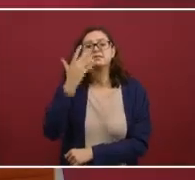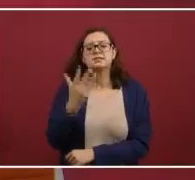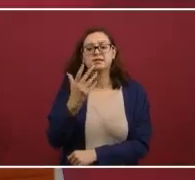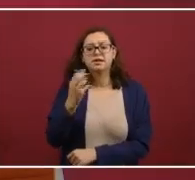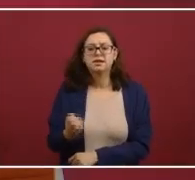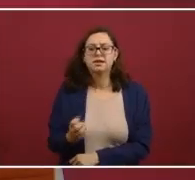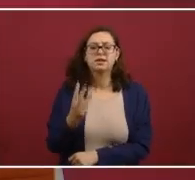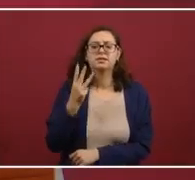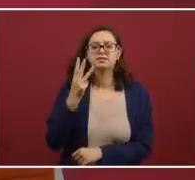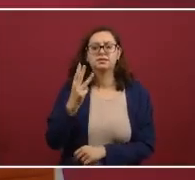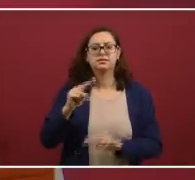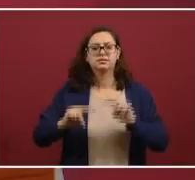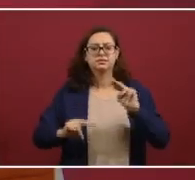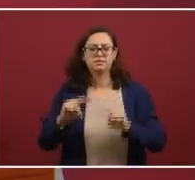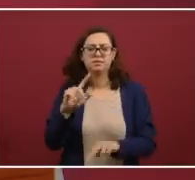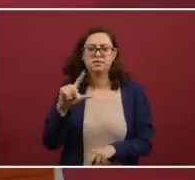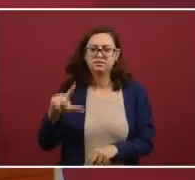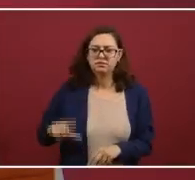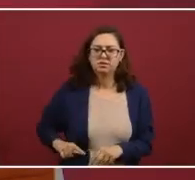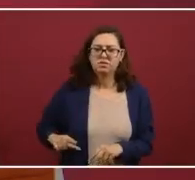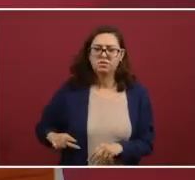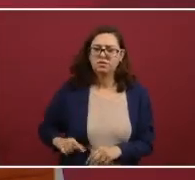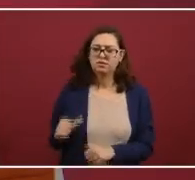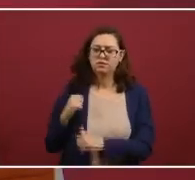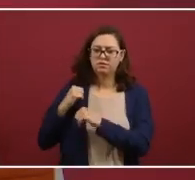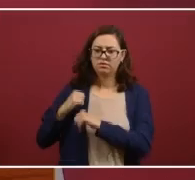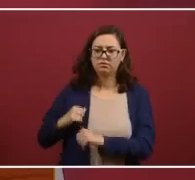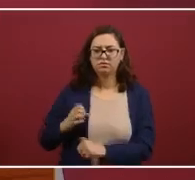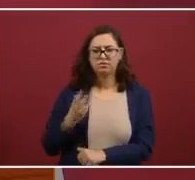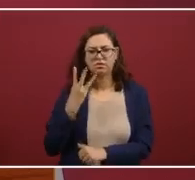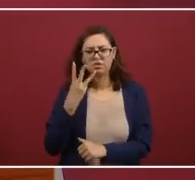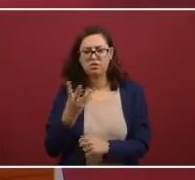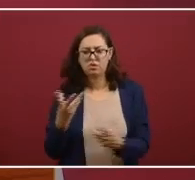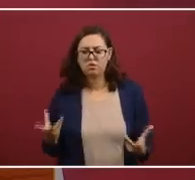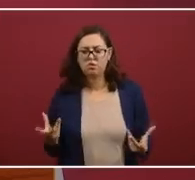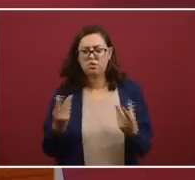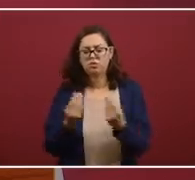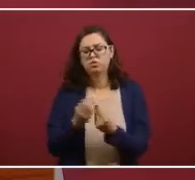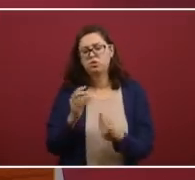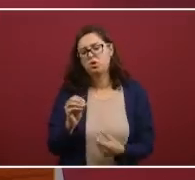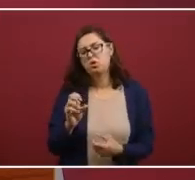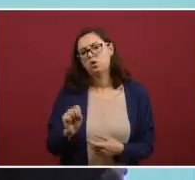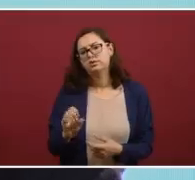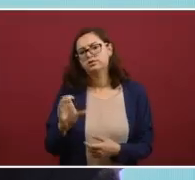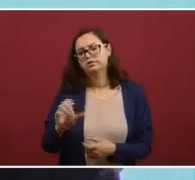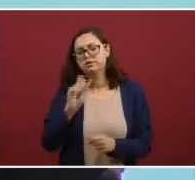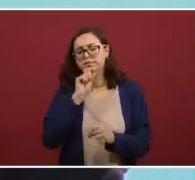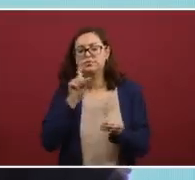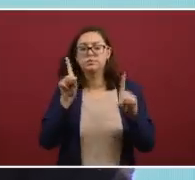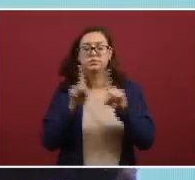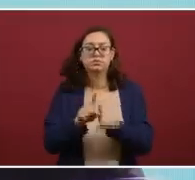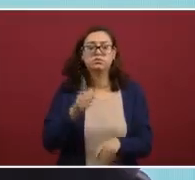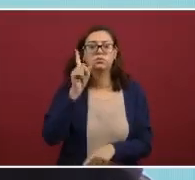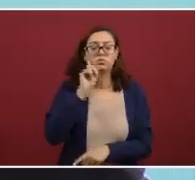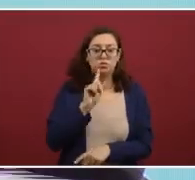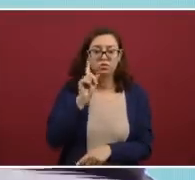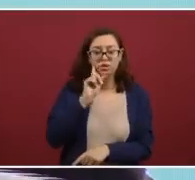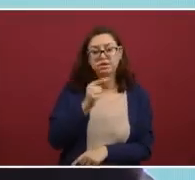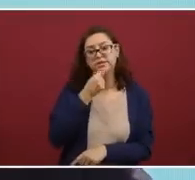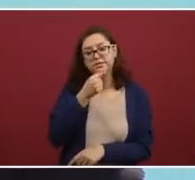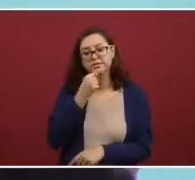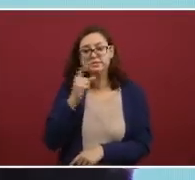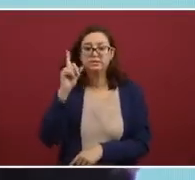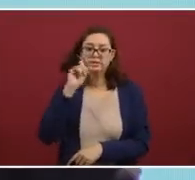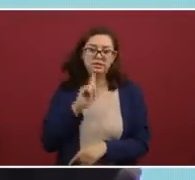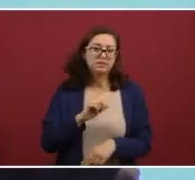y niveles de gobierno con la sociedad civil organizada y los movimientos de mujeres y niñas en las entidades y